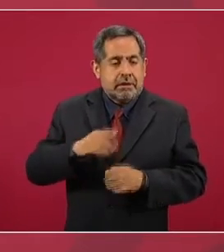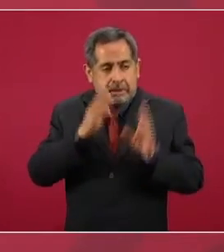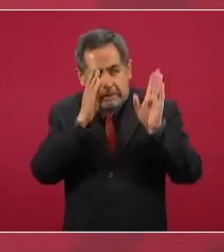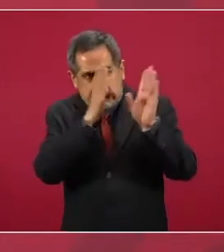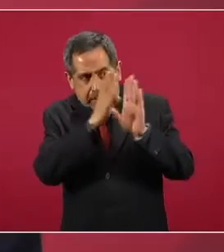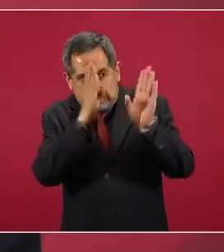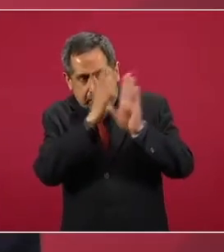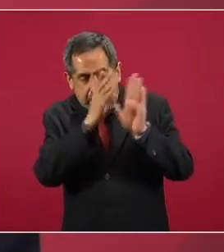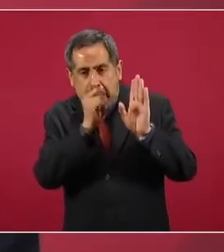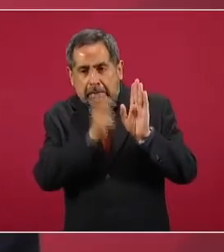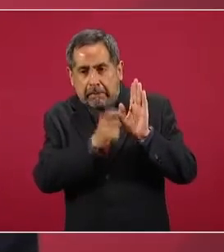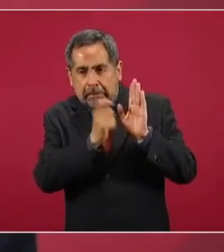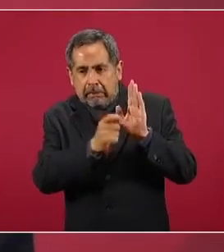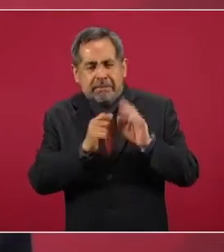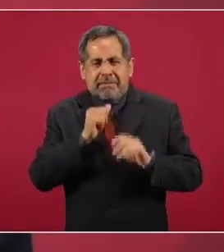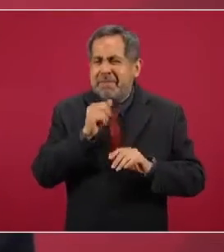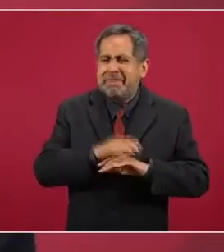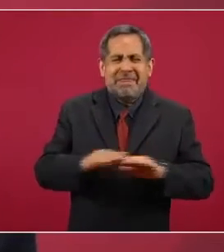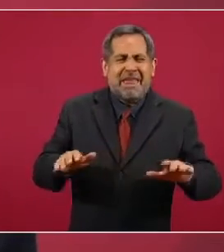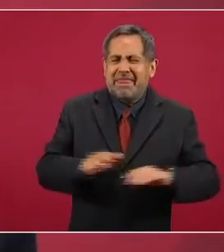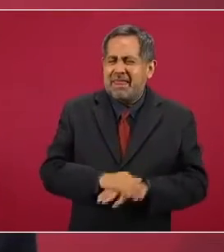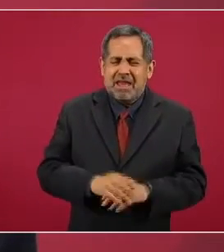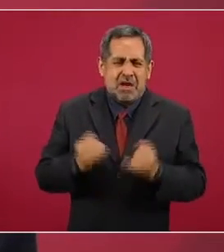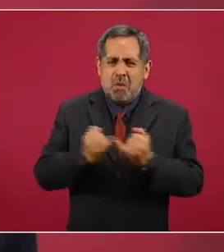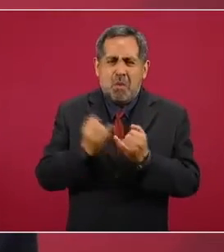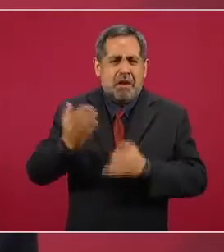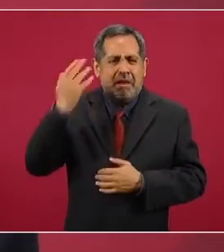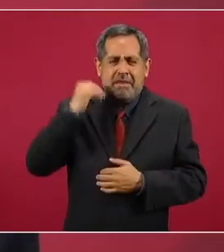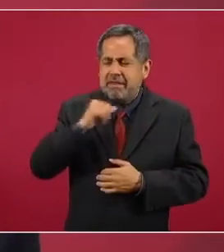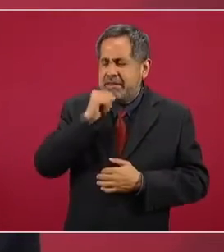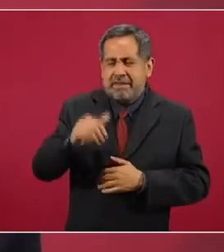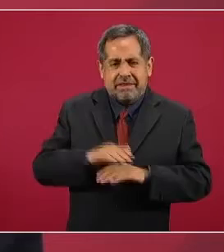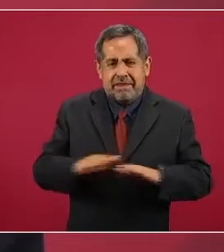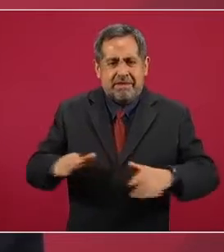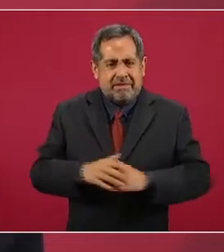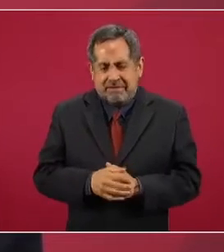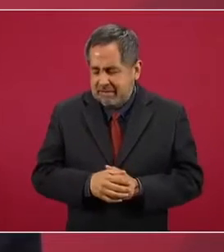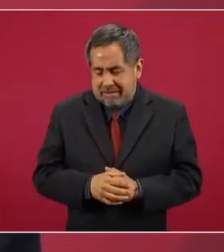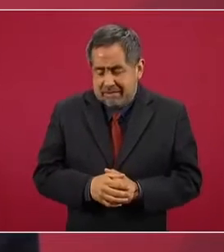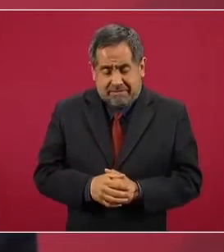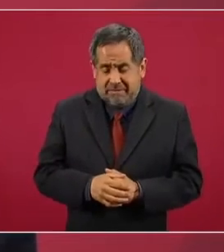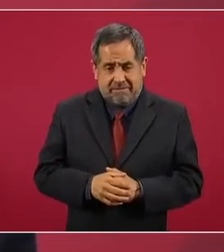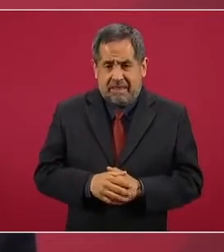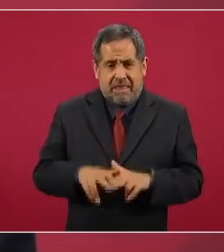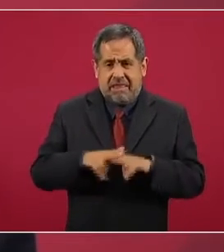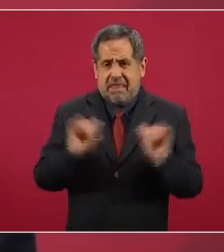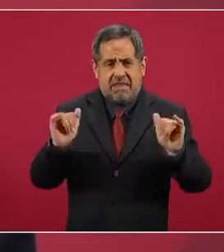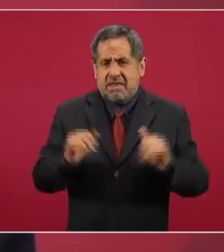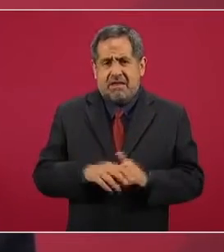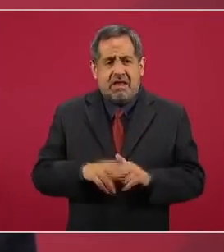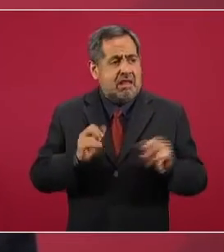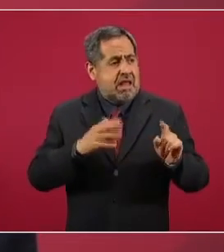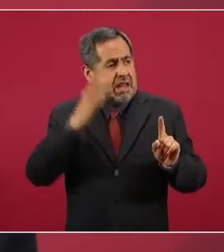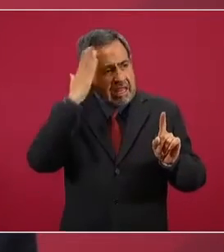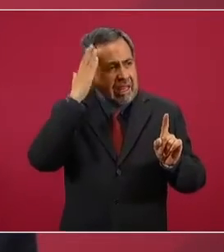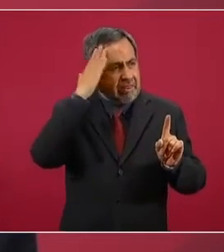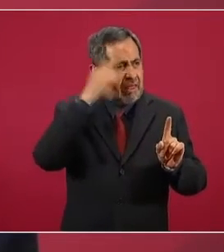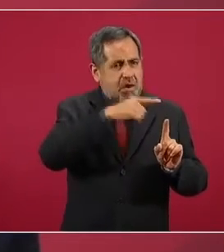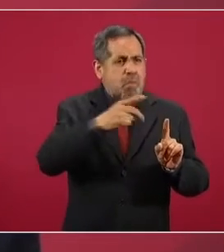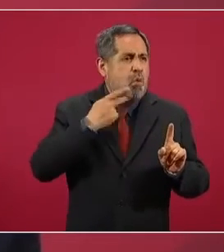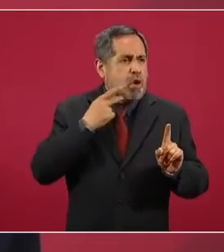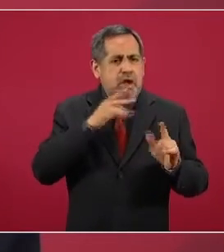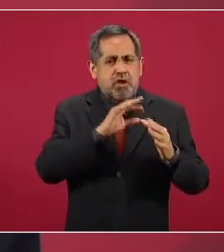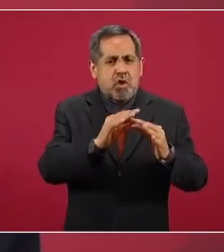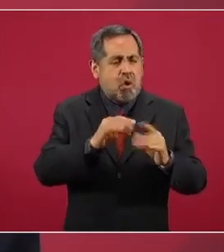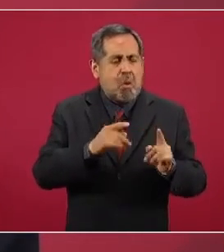espía en el gobierno, ya no es como antes. A ningún dirigente